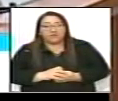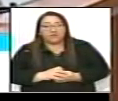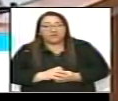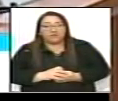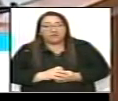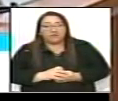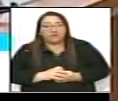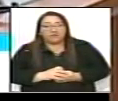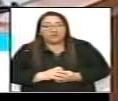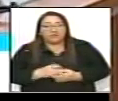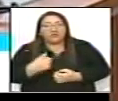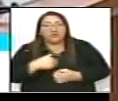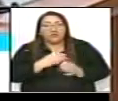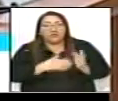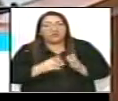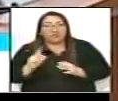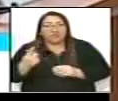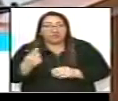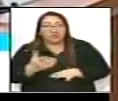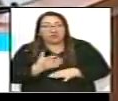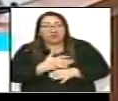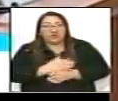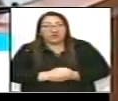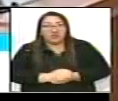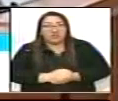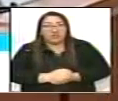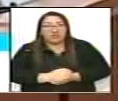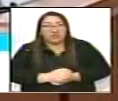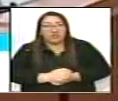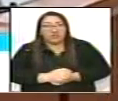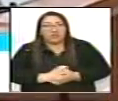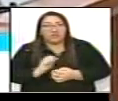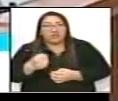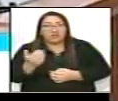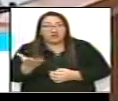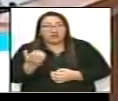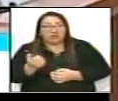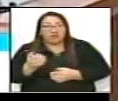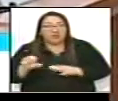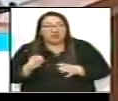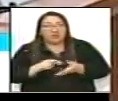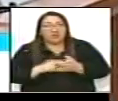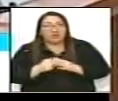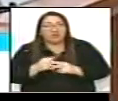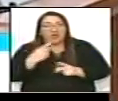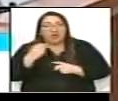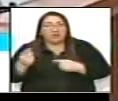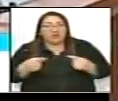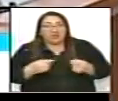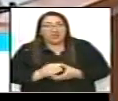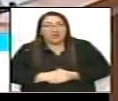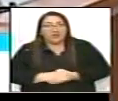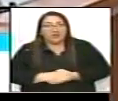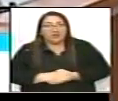especializada, primero, que si va a cobrar, lo haga mediante un arbitraje.